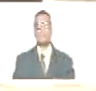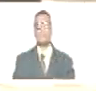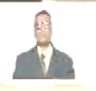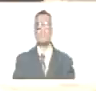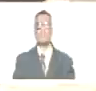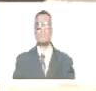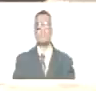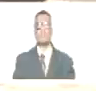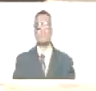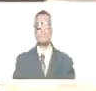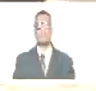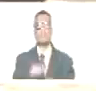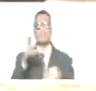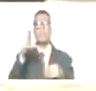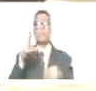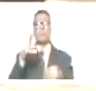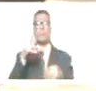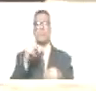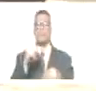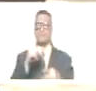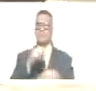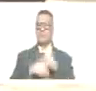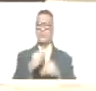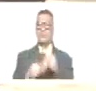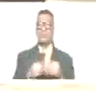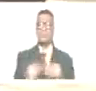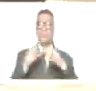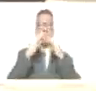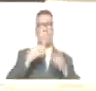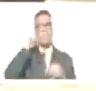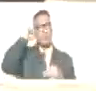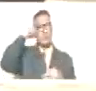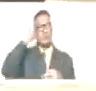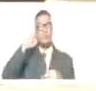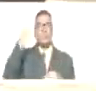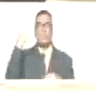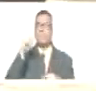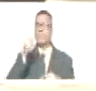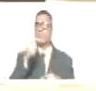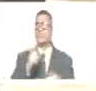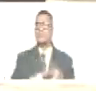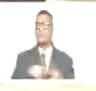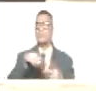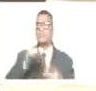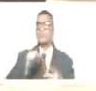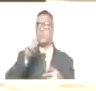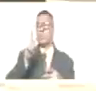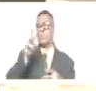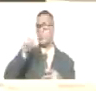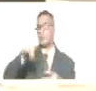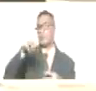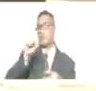pero no las mañas. Deben recordar que hace poco un señor que llaman Kaufman,